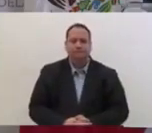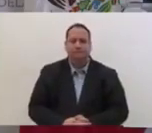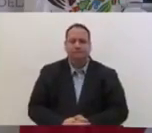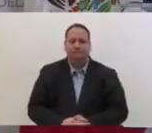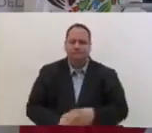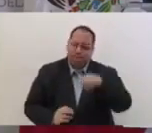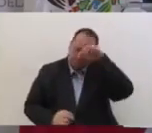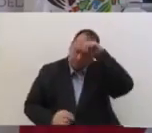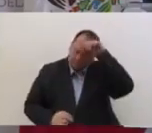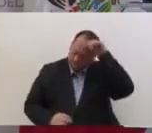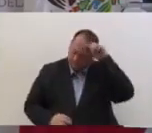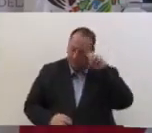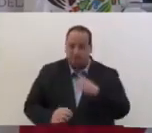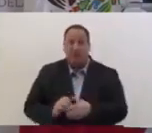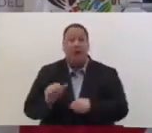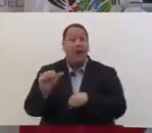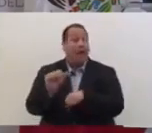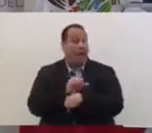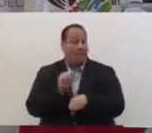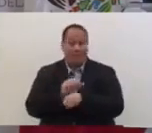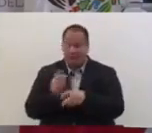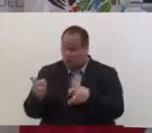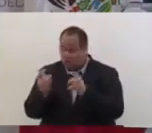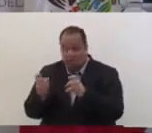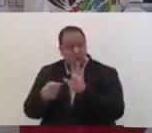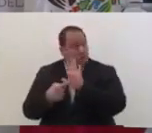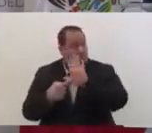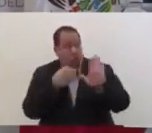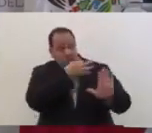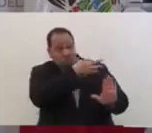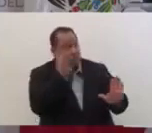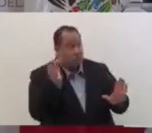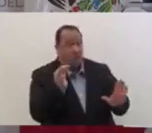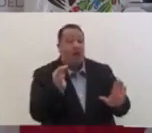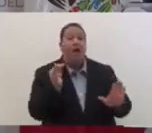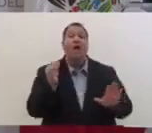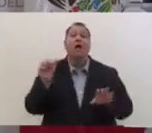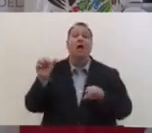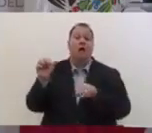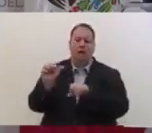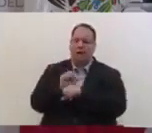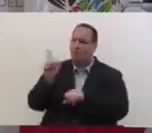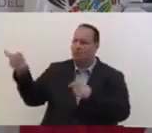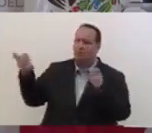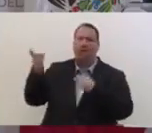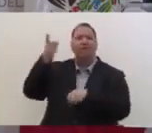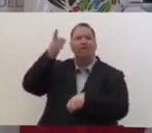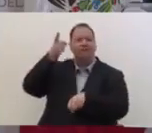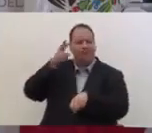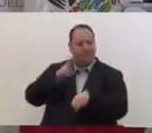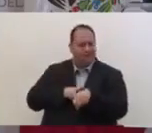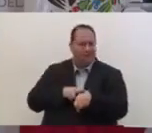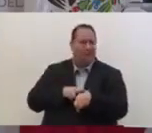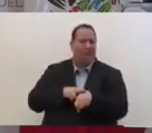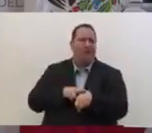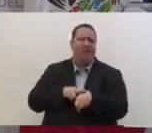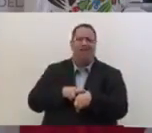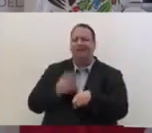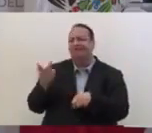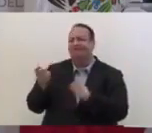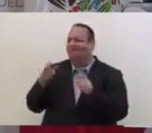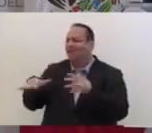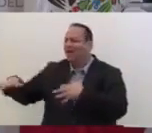No. El vehículo no estaba registrado por robo, el vehículo es su resguardante, que es el director justamente de este